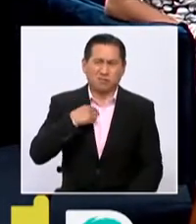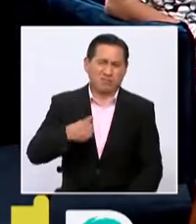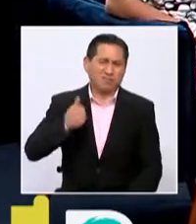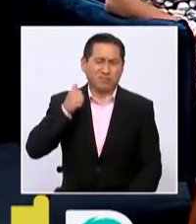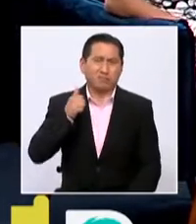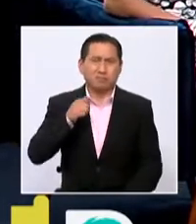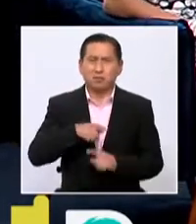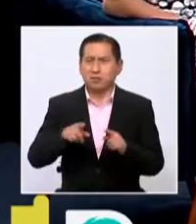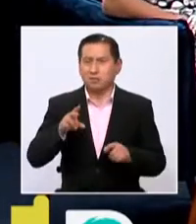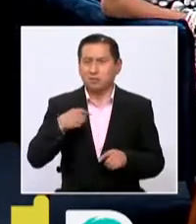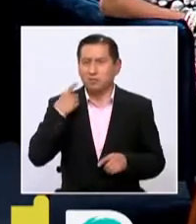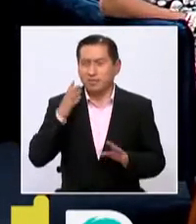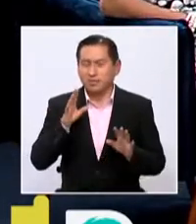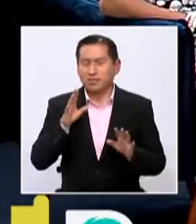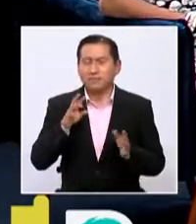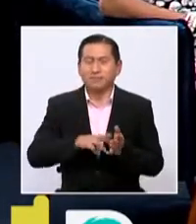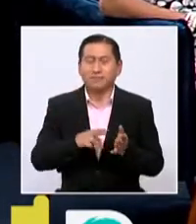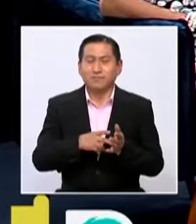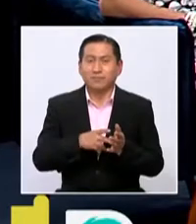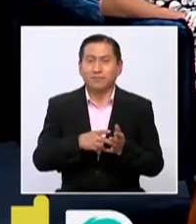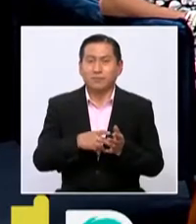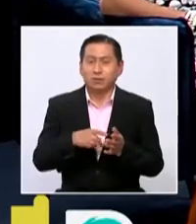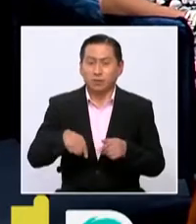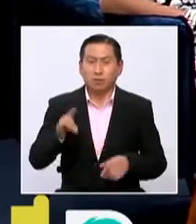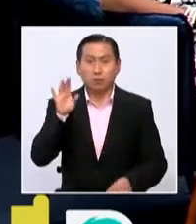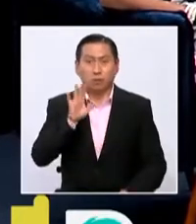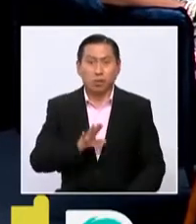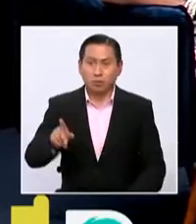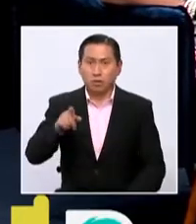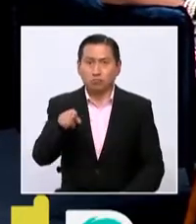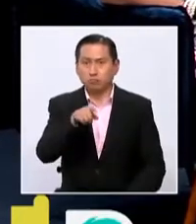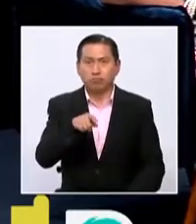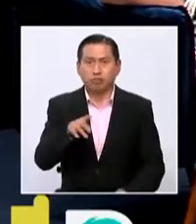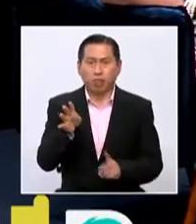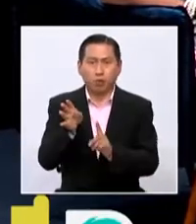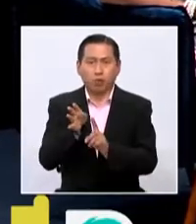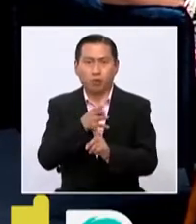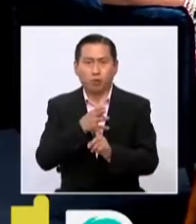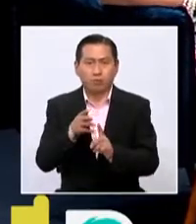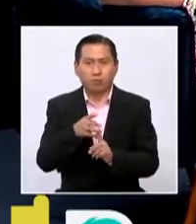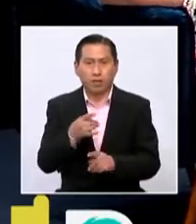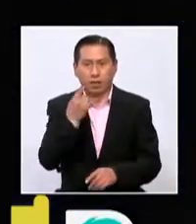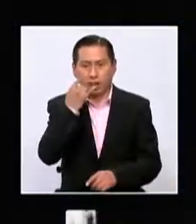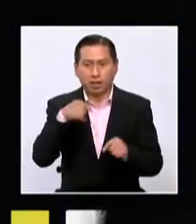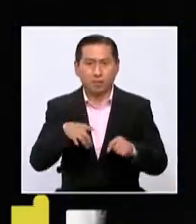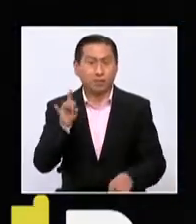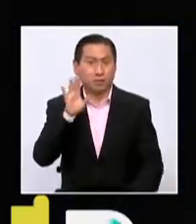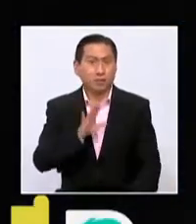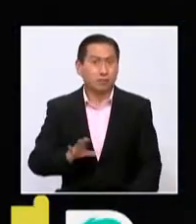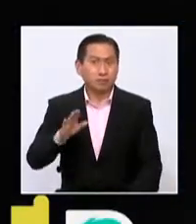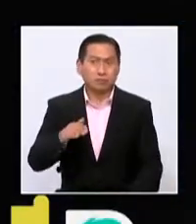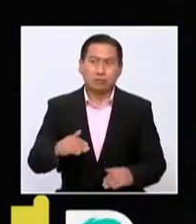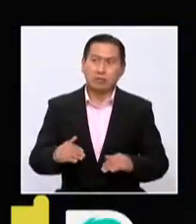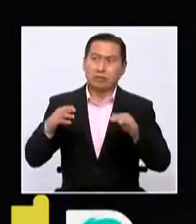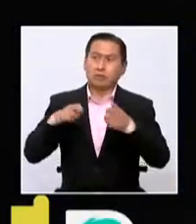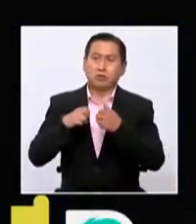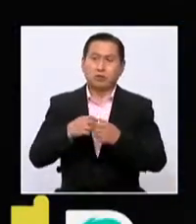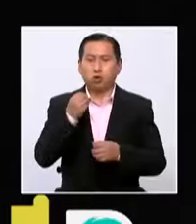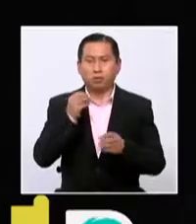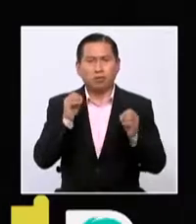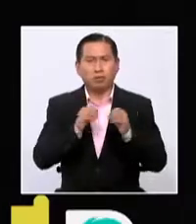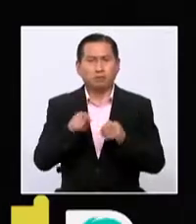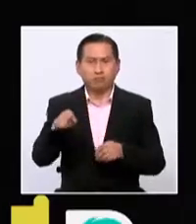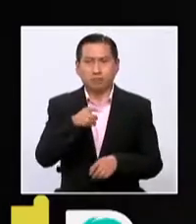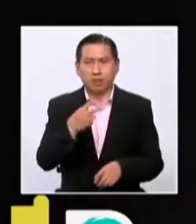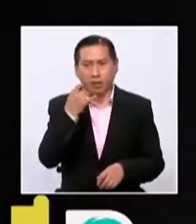pero no creo que suceda eso, porque la capacidad que tiene Bolivia es de enamorarte cada día más, desde el problema de la altura hasta su comida, te